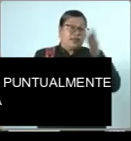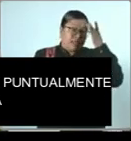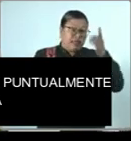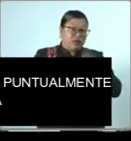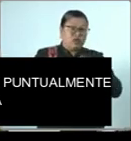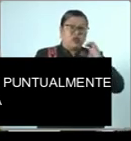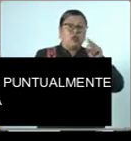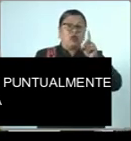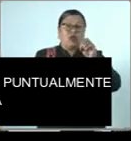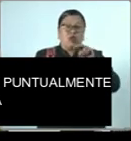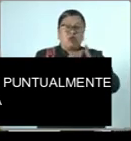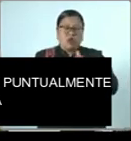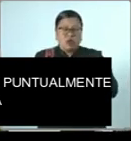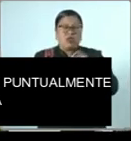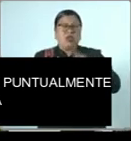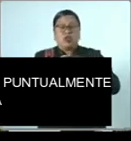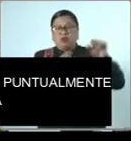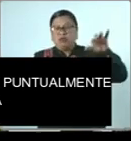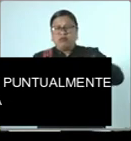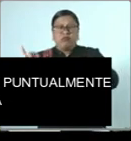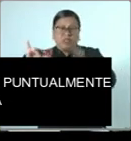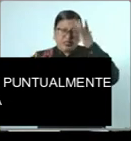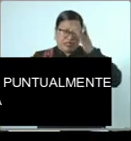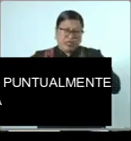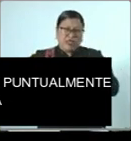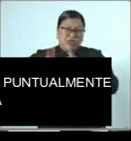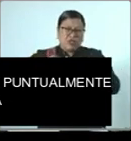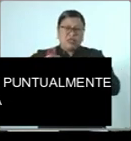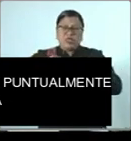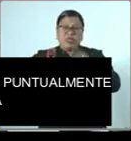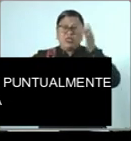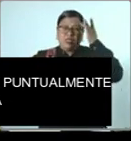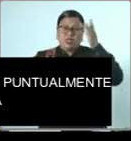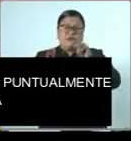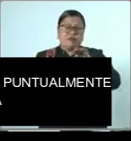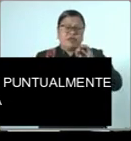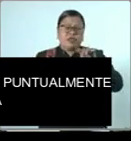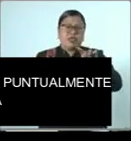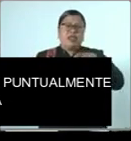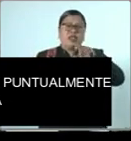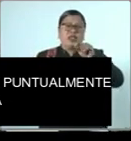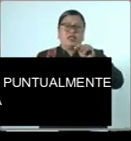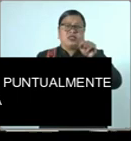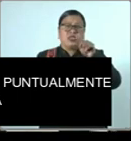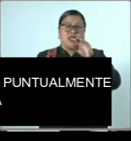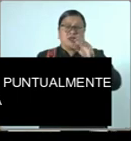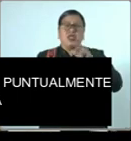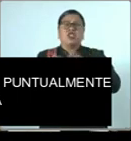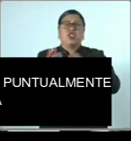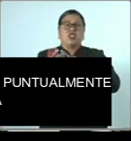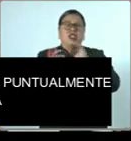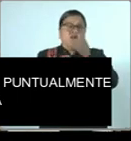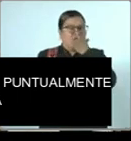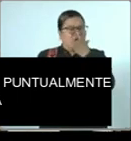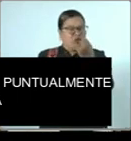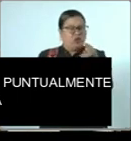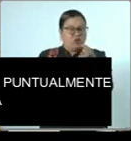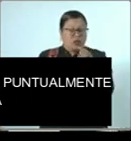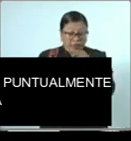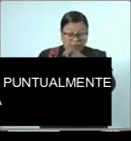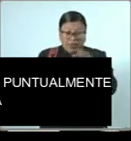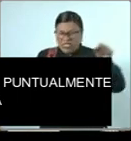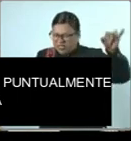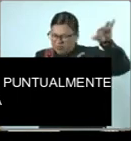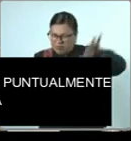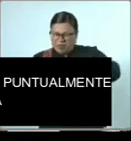tenemos derrumbes, deslaves en el camino de Santa Cruz hacia San Miguel Quetzaltepec, en el paraje del Zorro. También hay un derrumbe